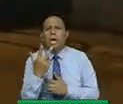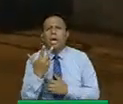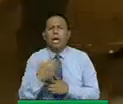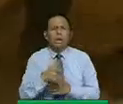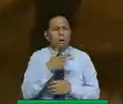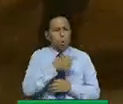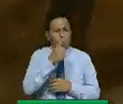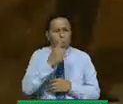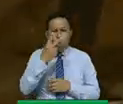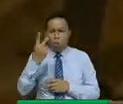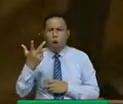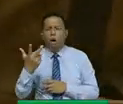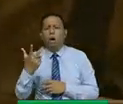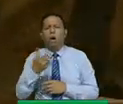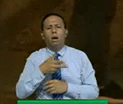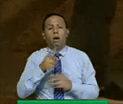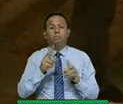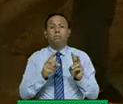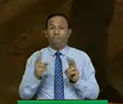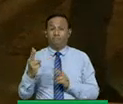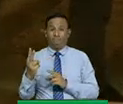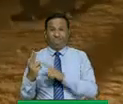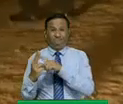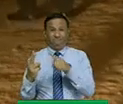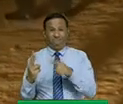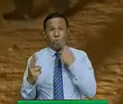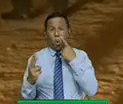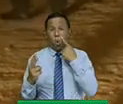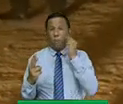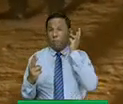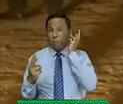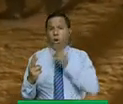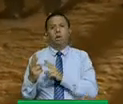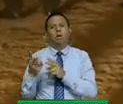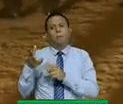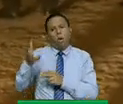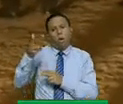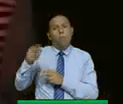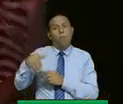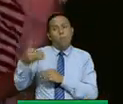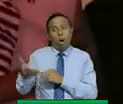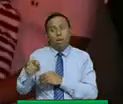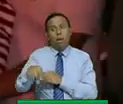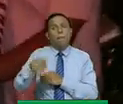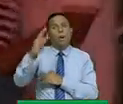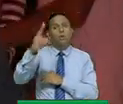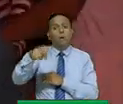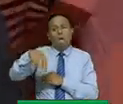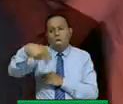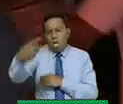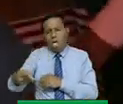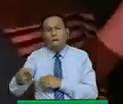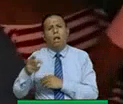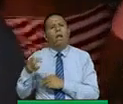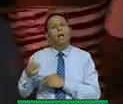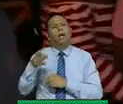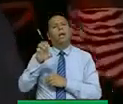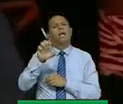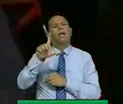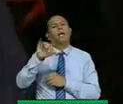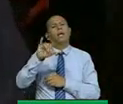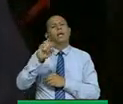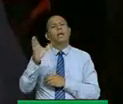El primer caso fue una pareja acribillada a tiros. Un hombre murió y su esposa resultó herida. De nombre Elio Fernando